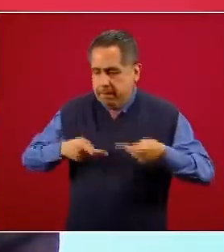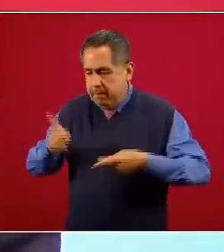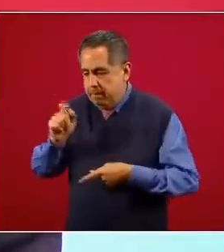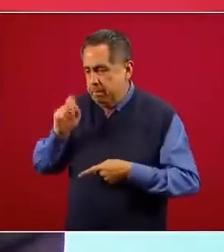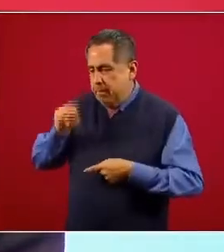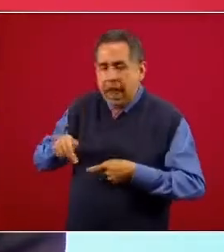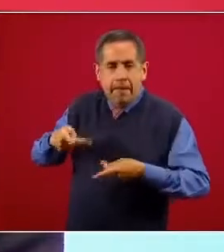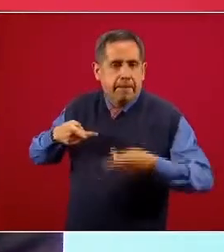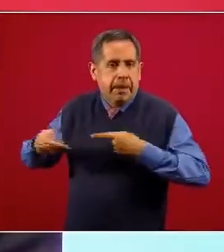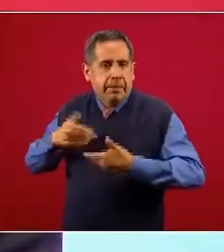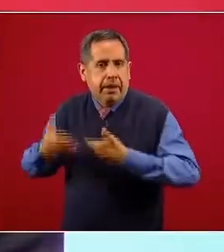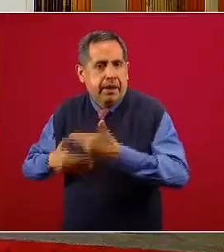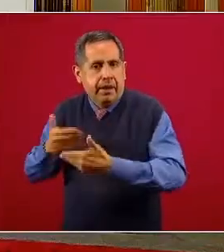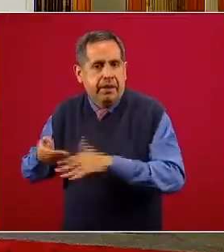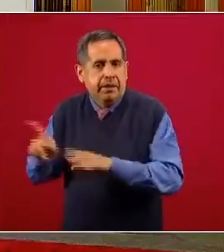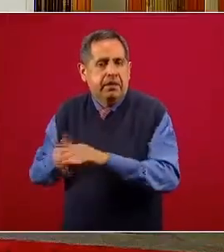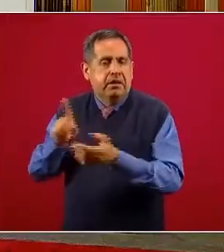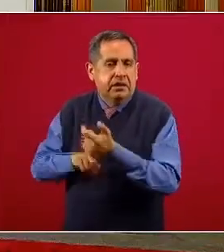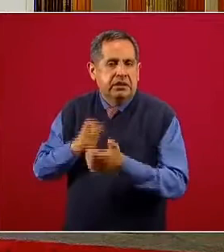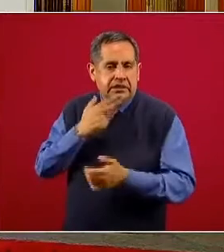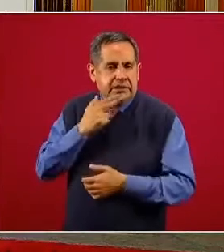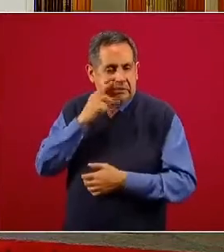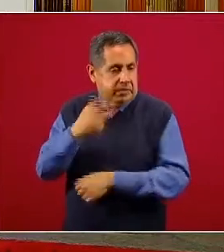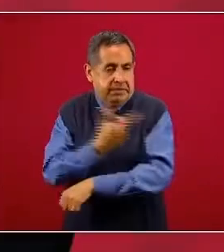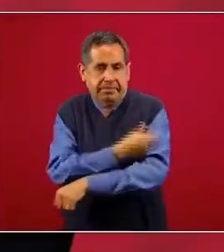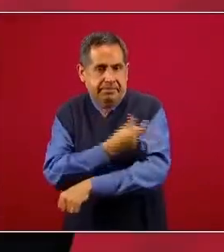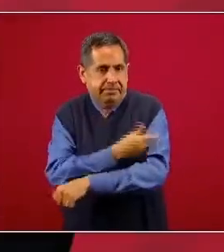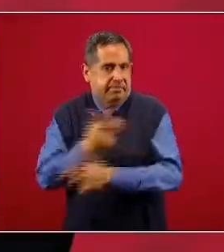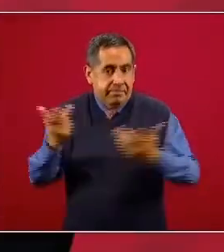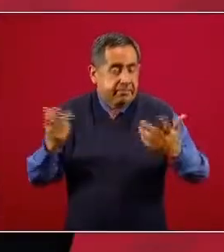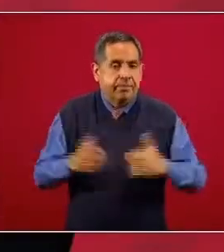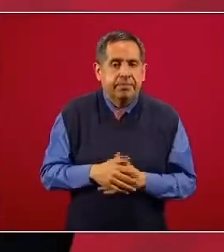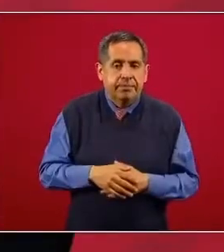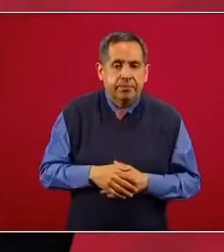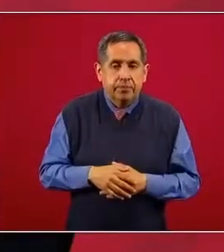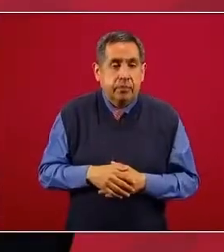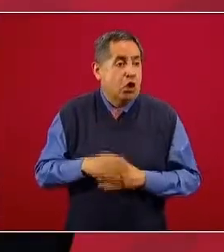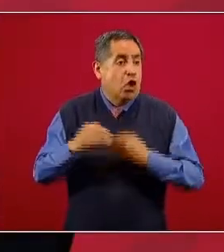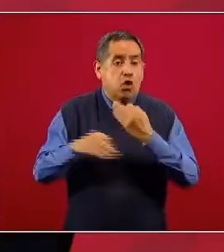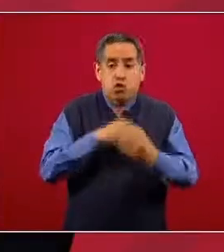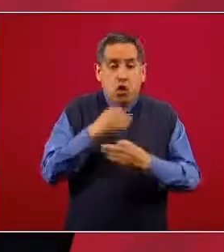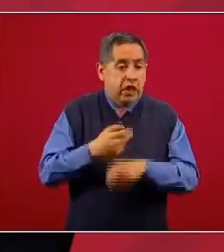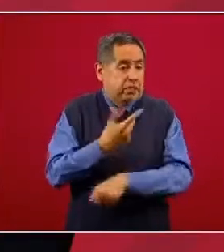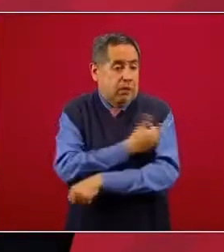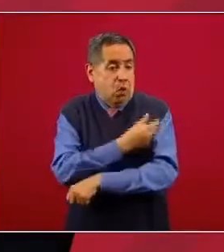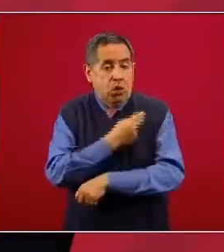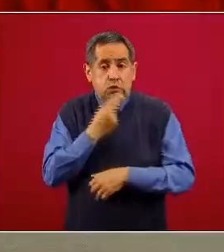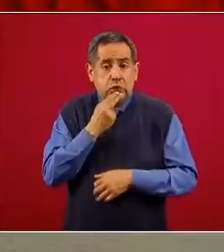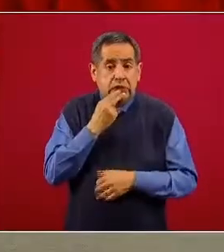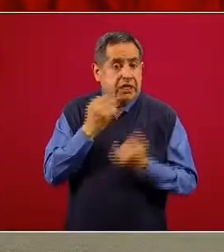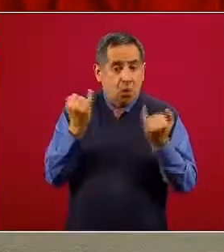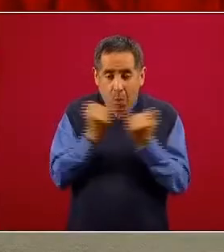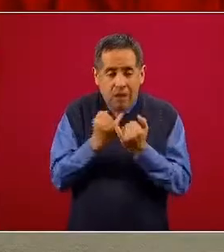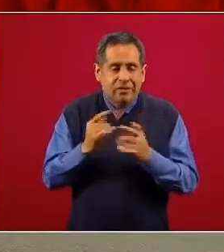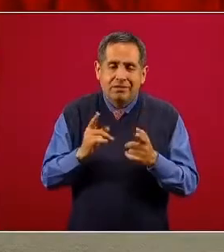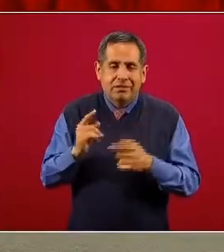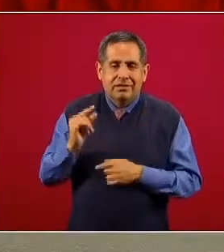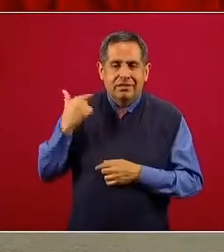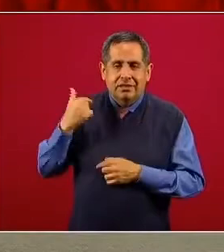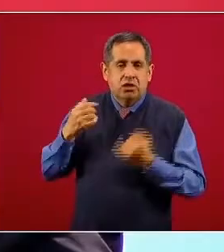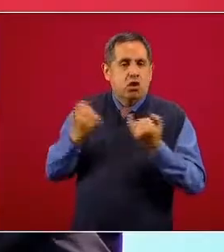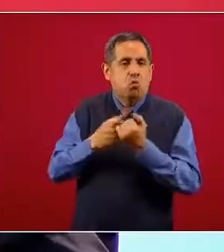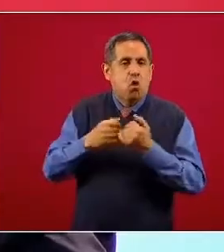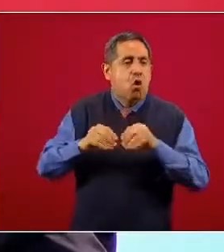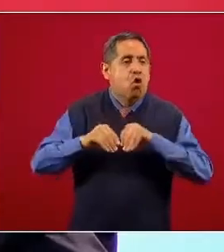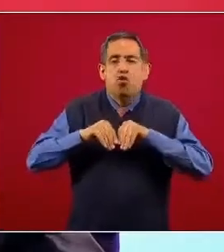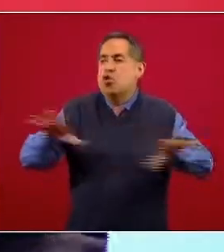eficacia que determina el uso de la vacuna. No todas las vacunas se usan, como lo dije hace rato, con un